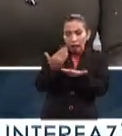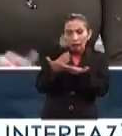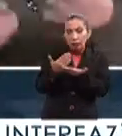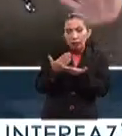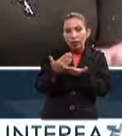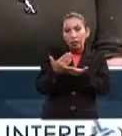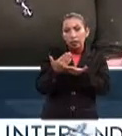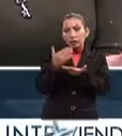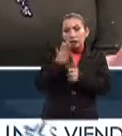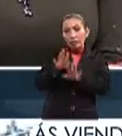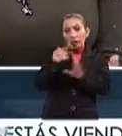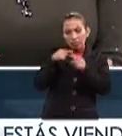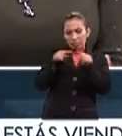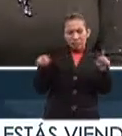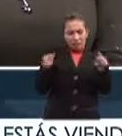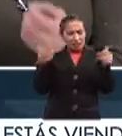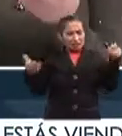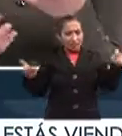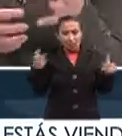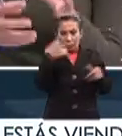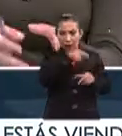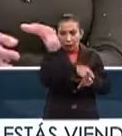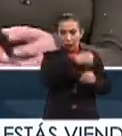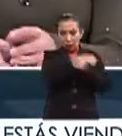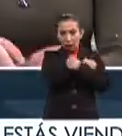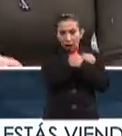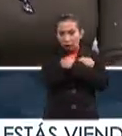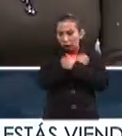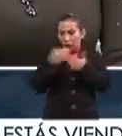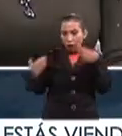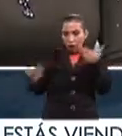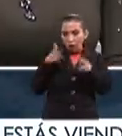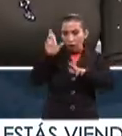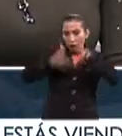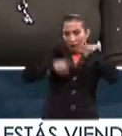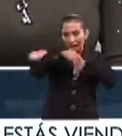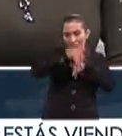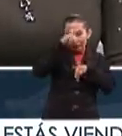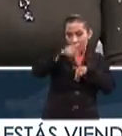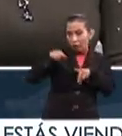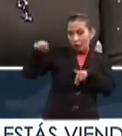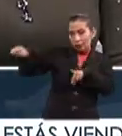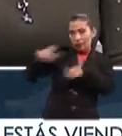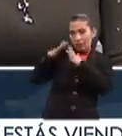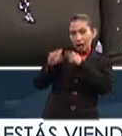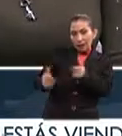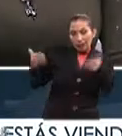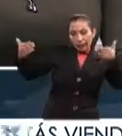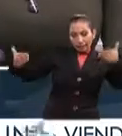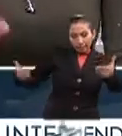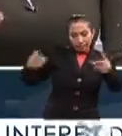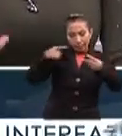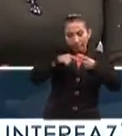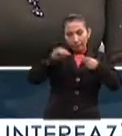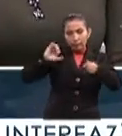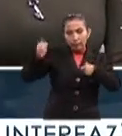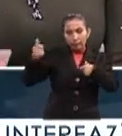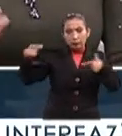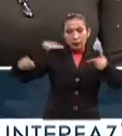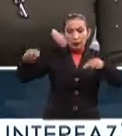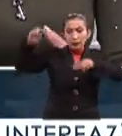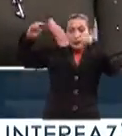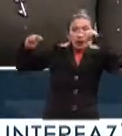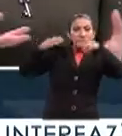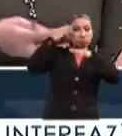cuanto pues a los contrastes que existen primero entre la educación normal aquí en México y por supuesto en Francia, y pues obviamente el